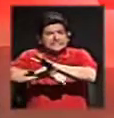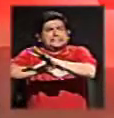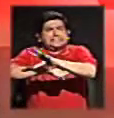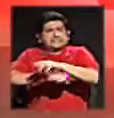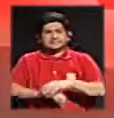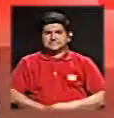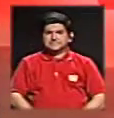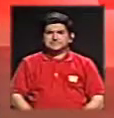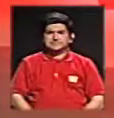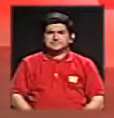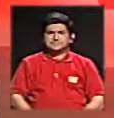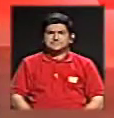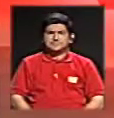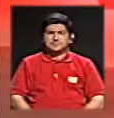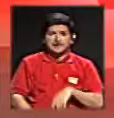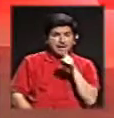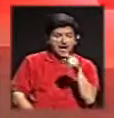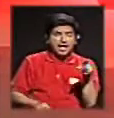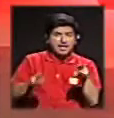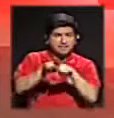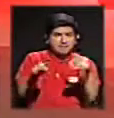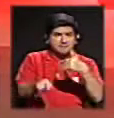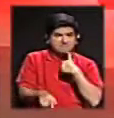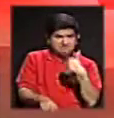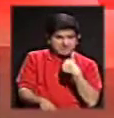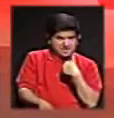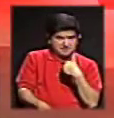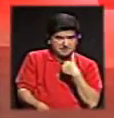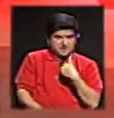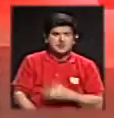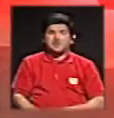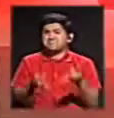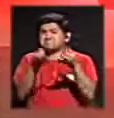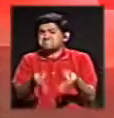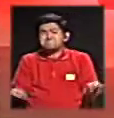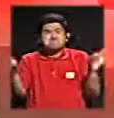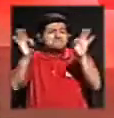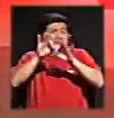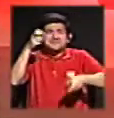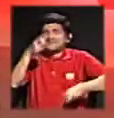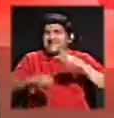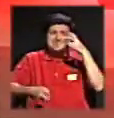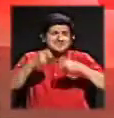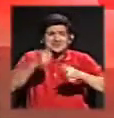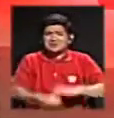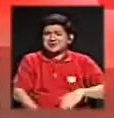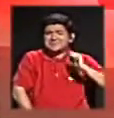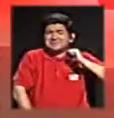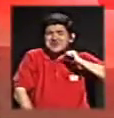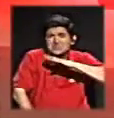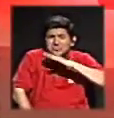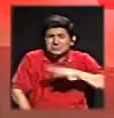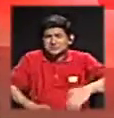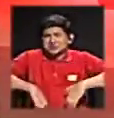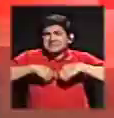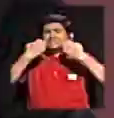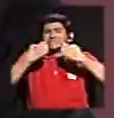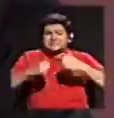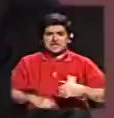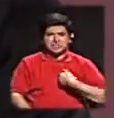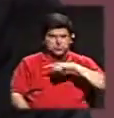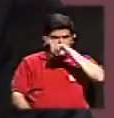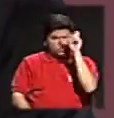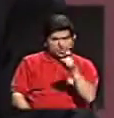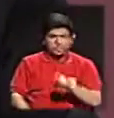y donde hay además importantes problemas de corrupción? Lo que planteo